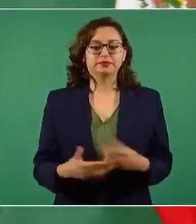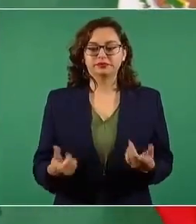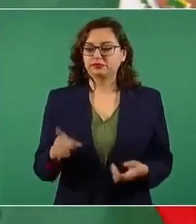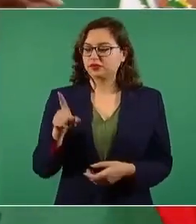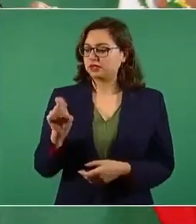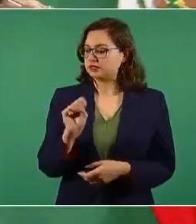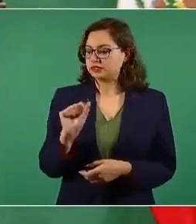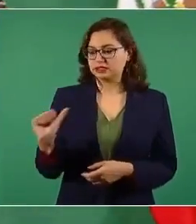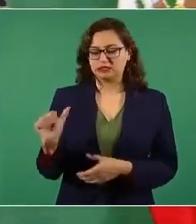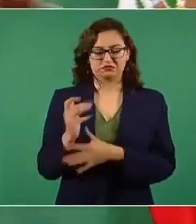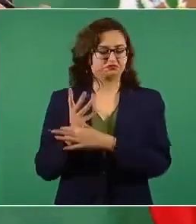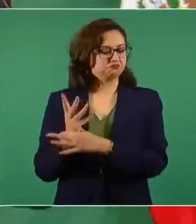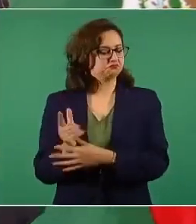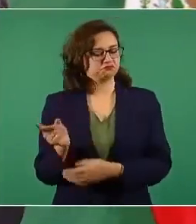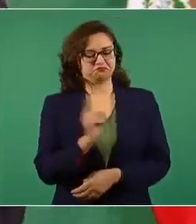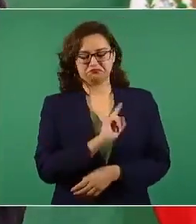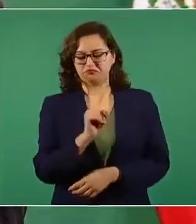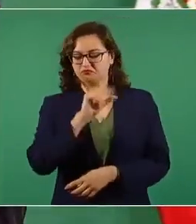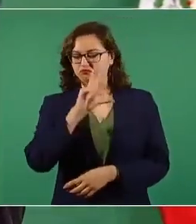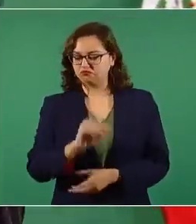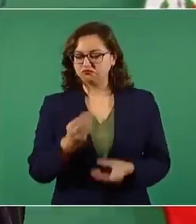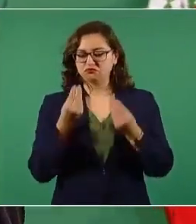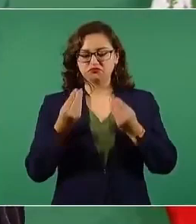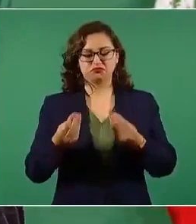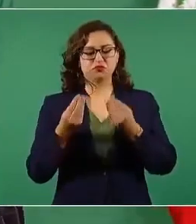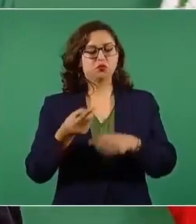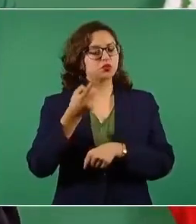Salud dijo, no, esto daña.